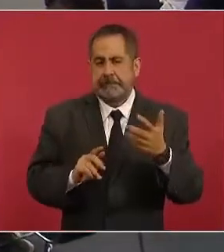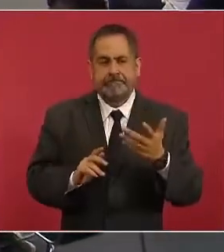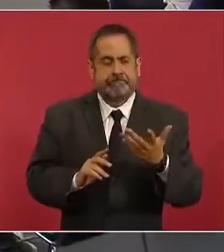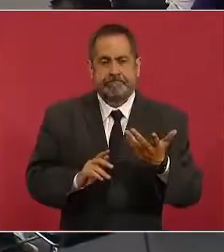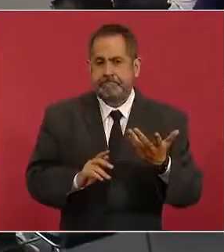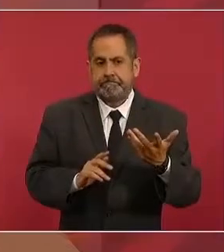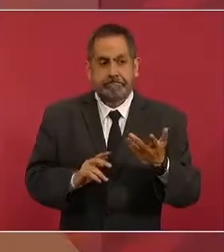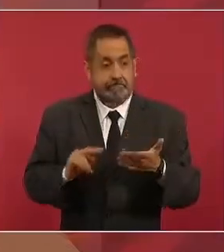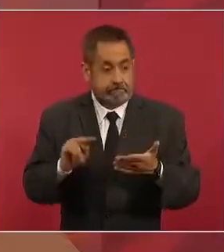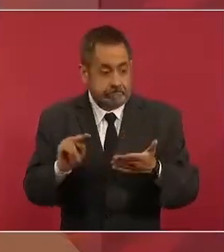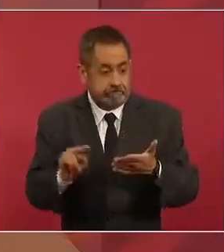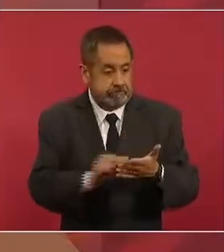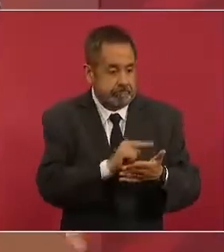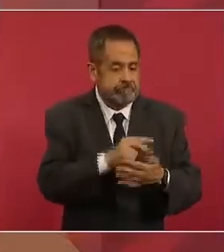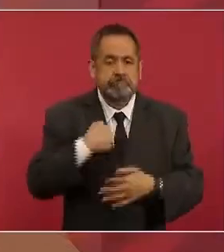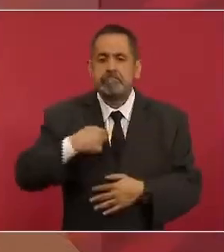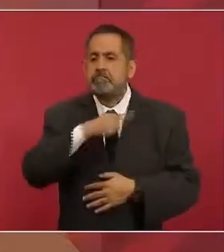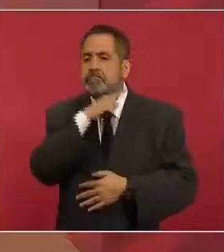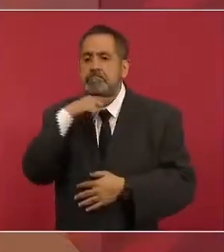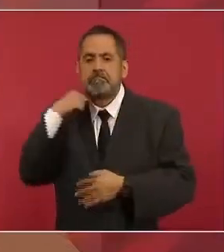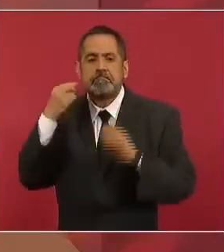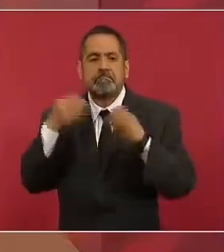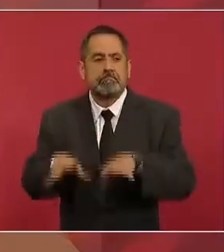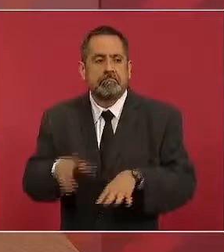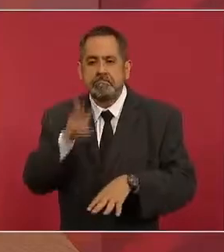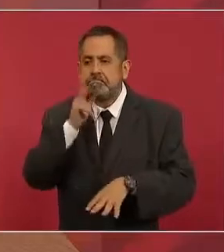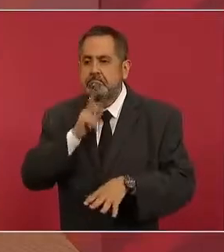pues era comprometer el petróleo,